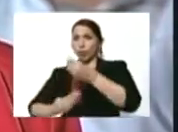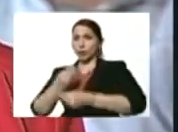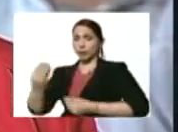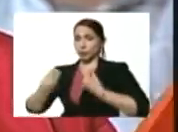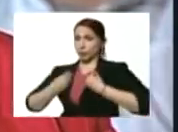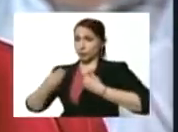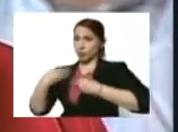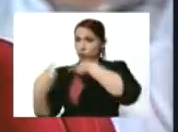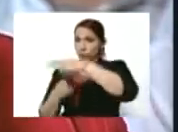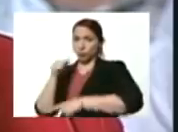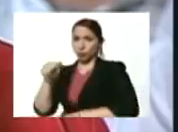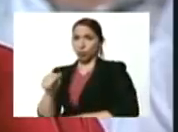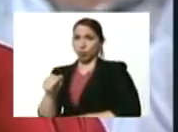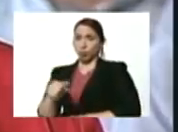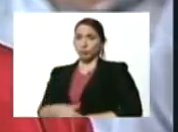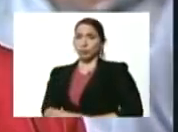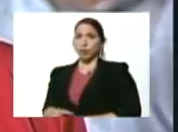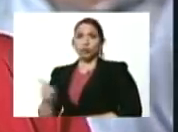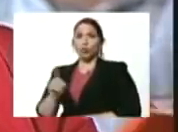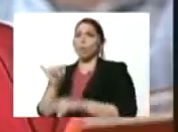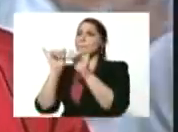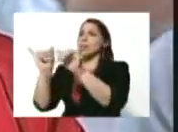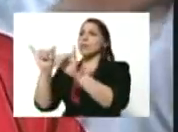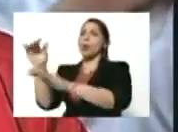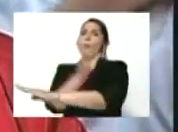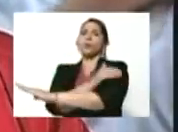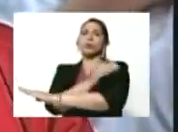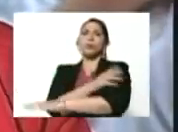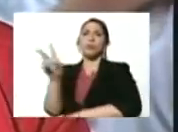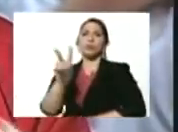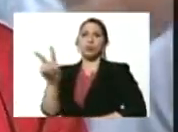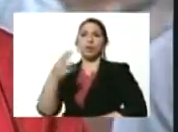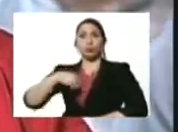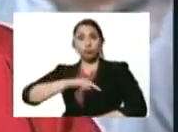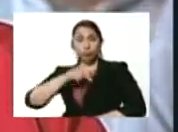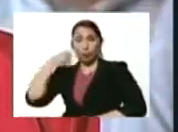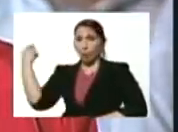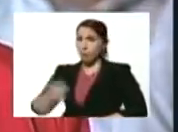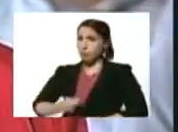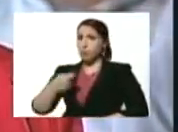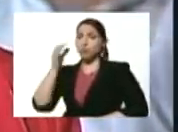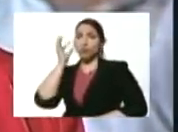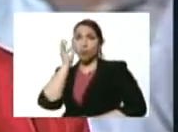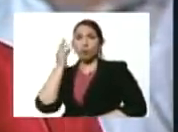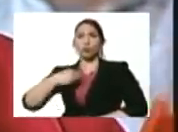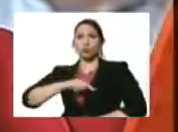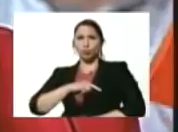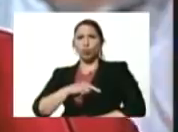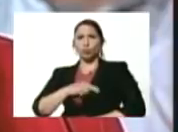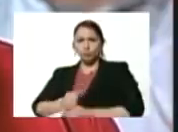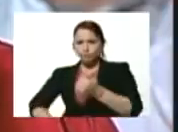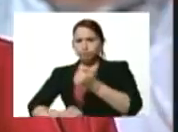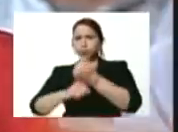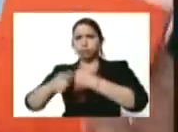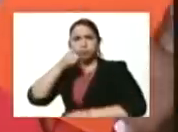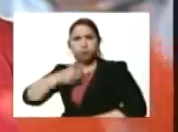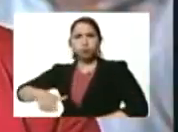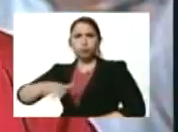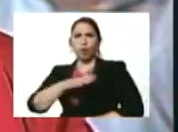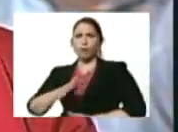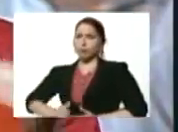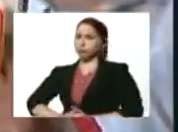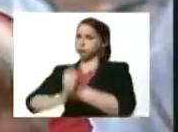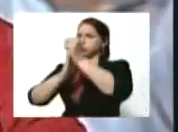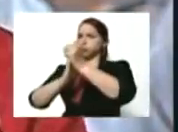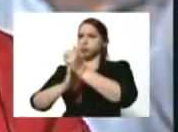revolución no somos hijos de la oligarquía venezolana, somos hombres y mujeres que venimos del pueblo de base ya sean líderes